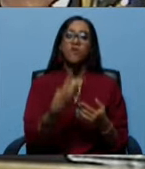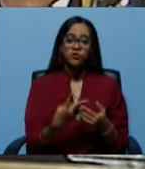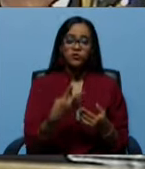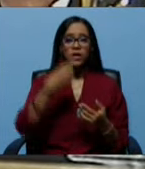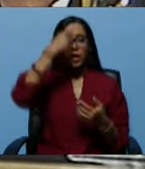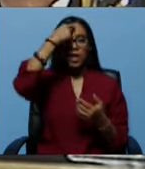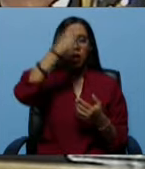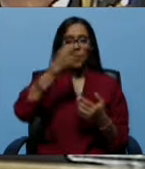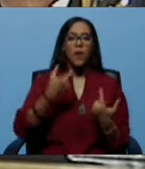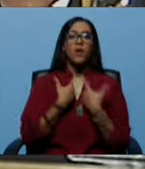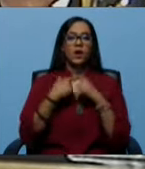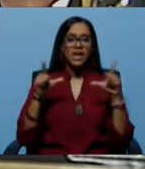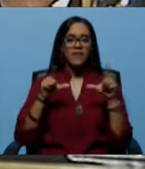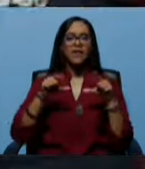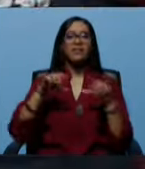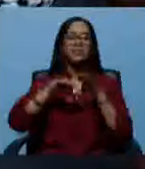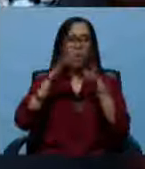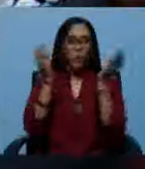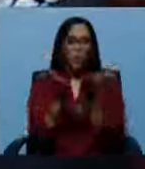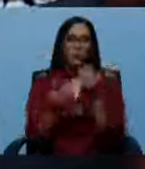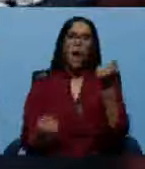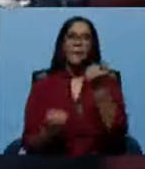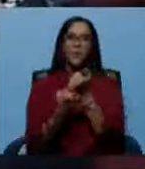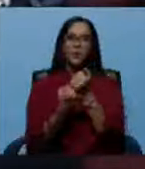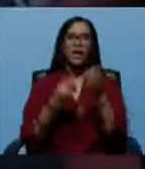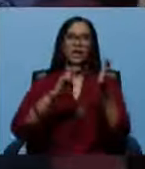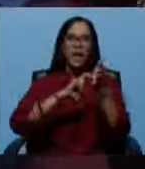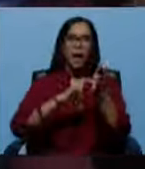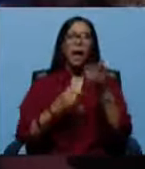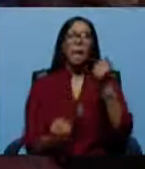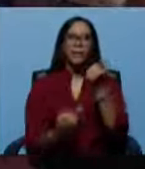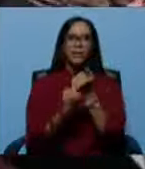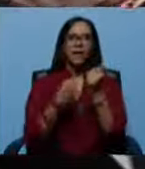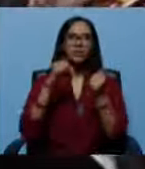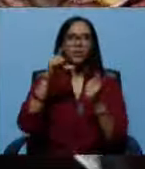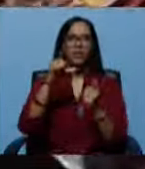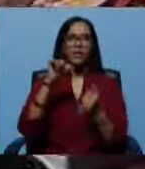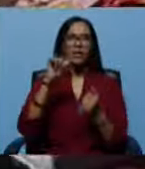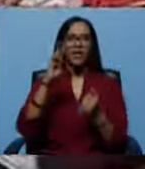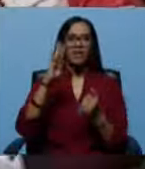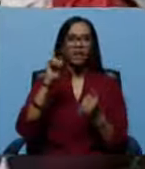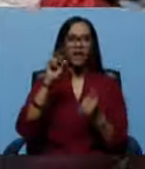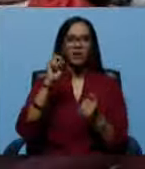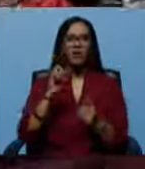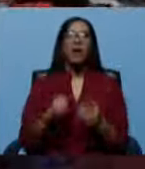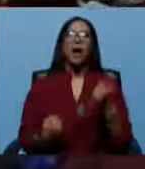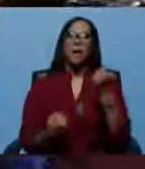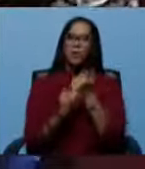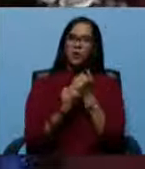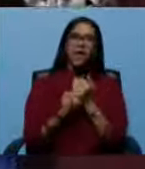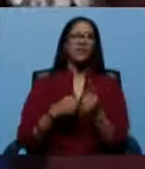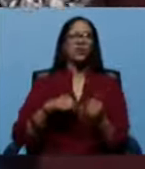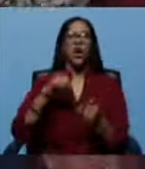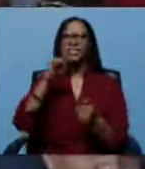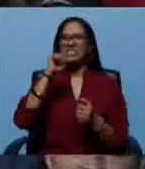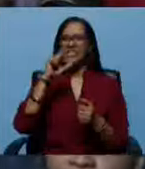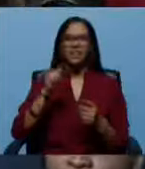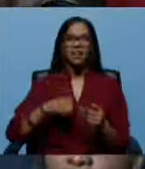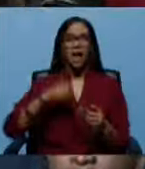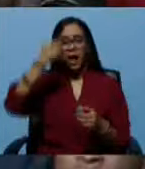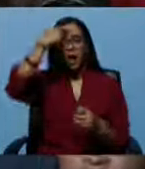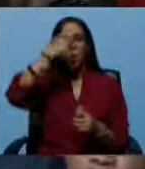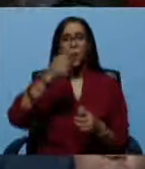pueblos libres del mundo apoyando a Palestina, apoyando al Líbano, apoyando a Yemen, a Siria, a Irán, a los